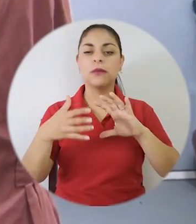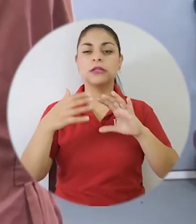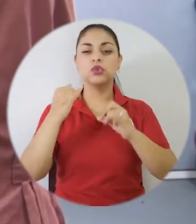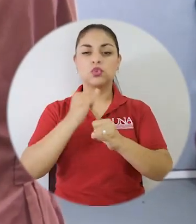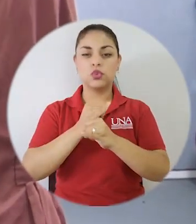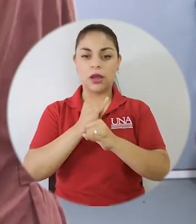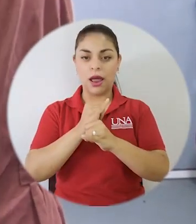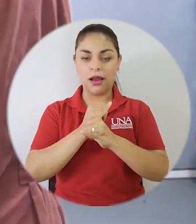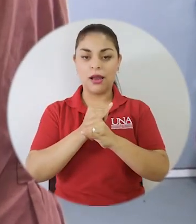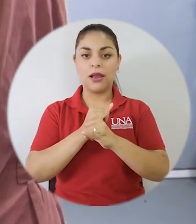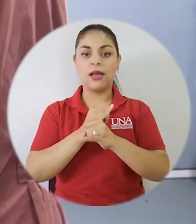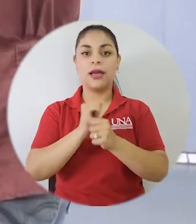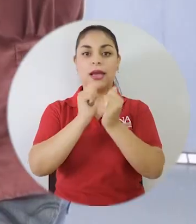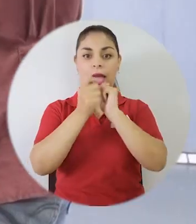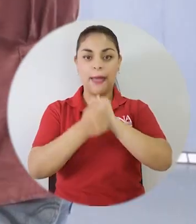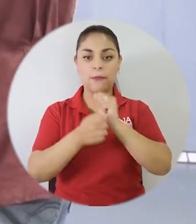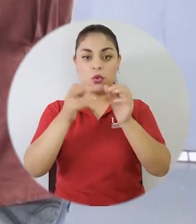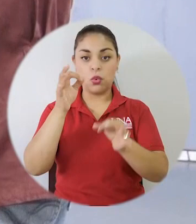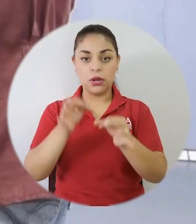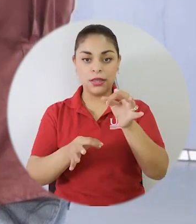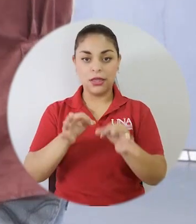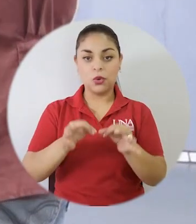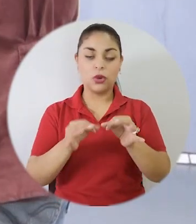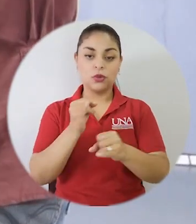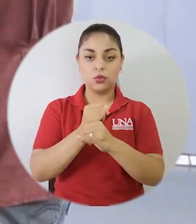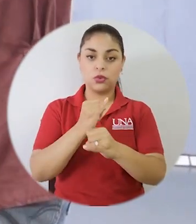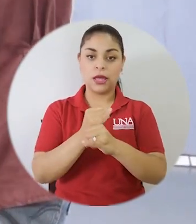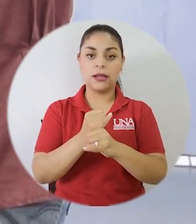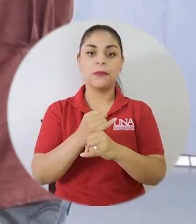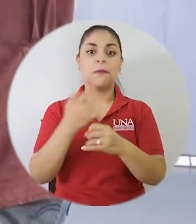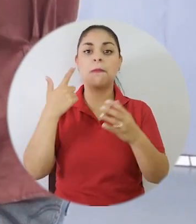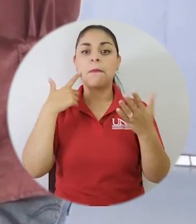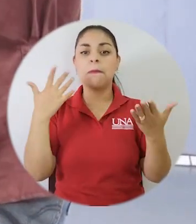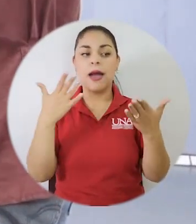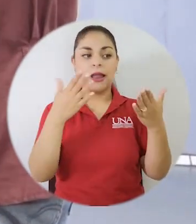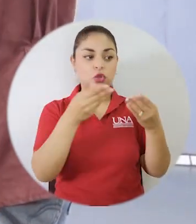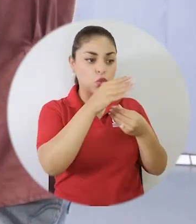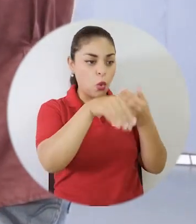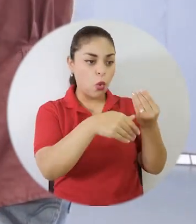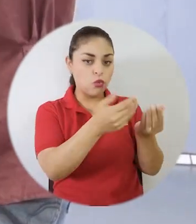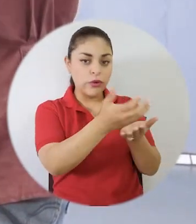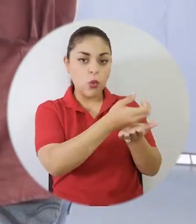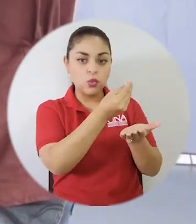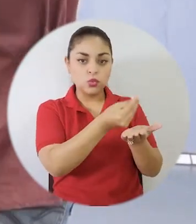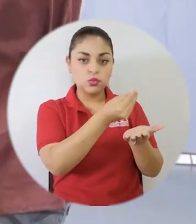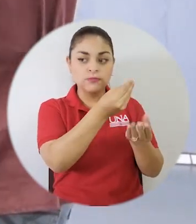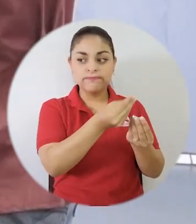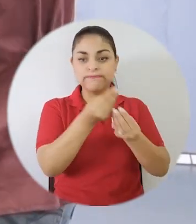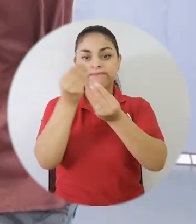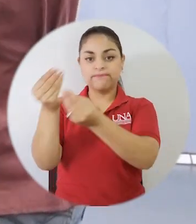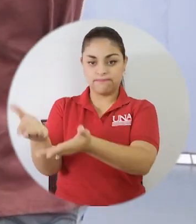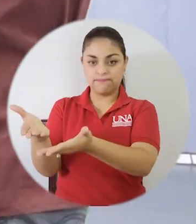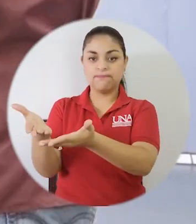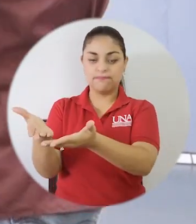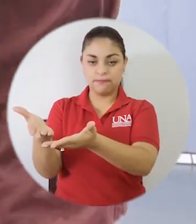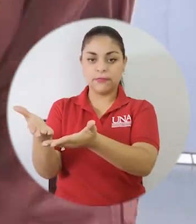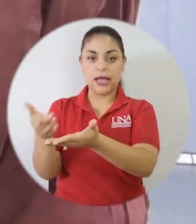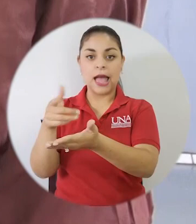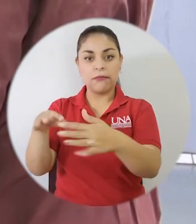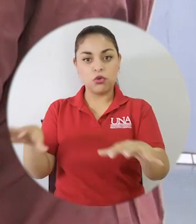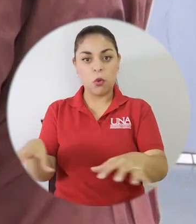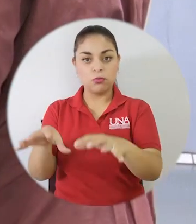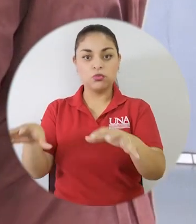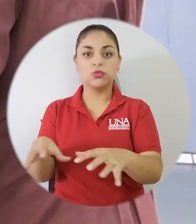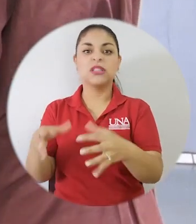marco jurídico institucional para dirigir la mayoría de los recursos hacia la promoción de ese sector, del